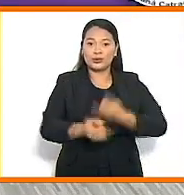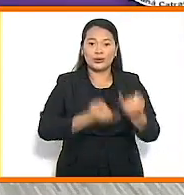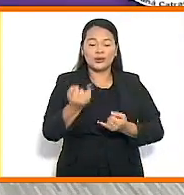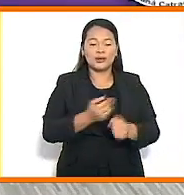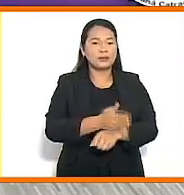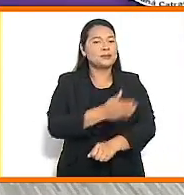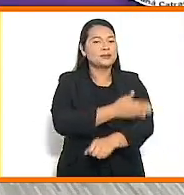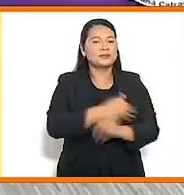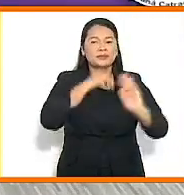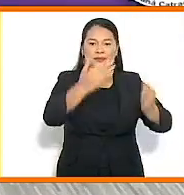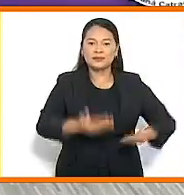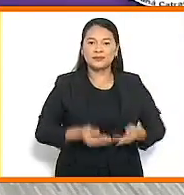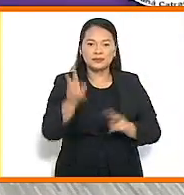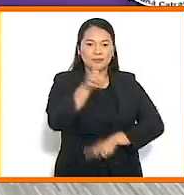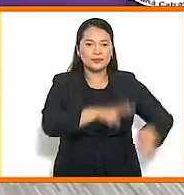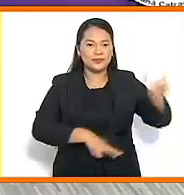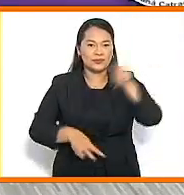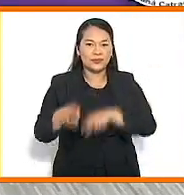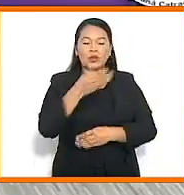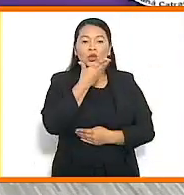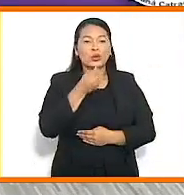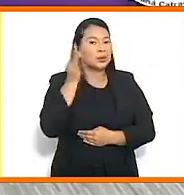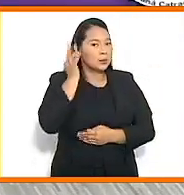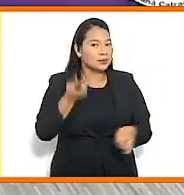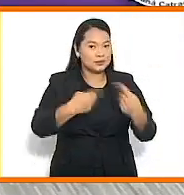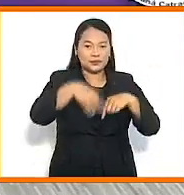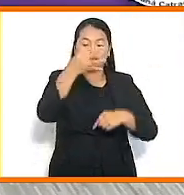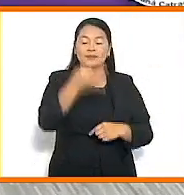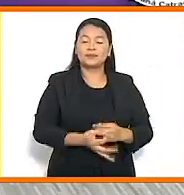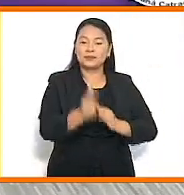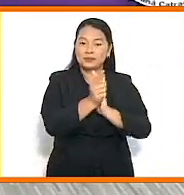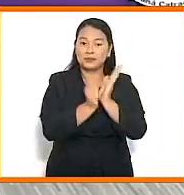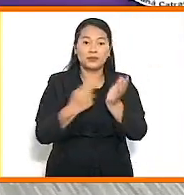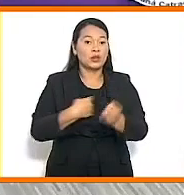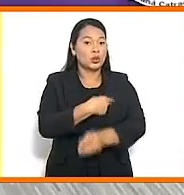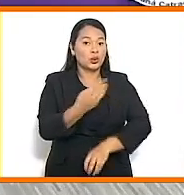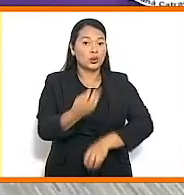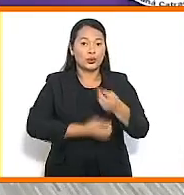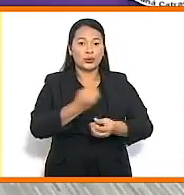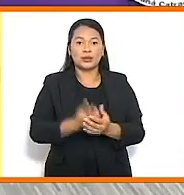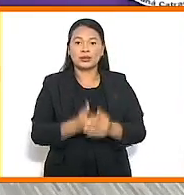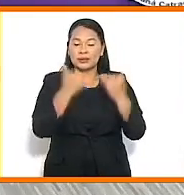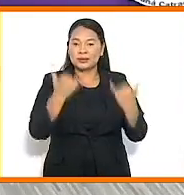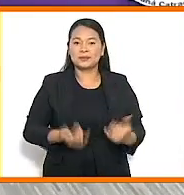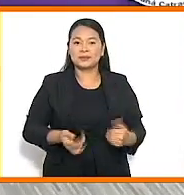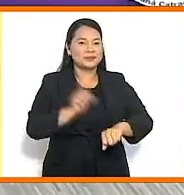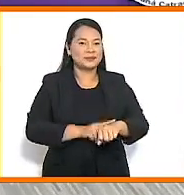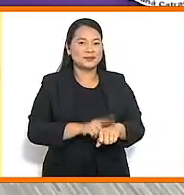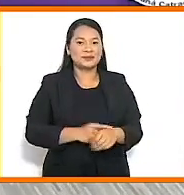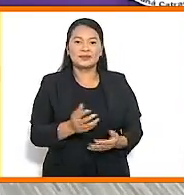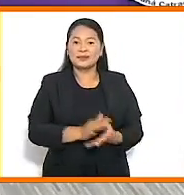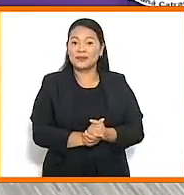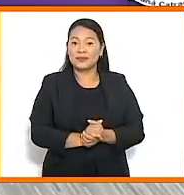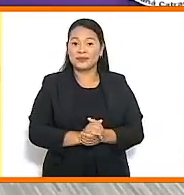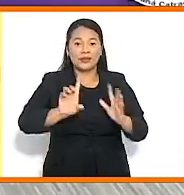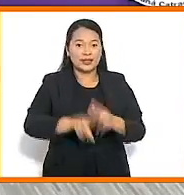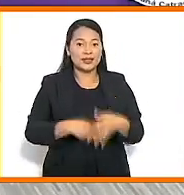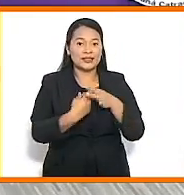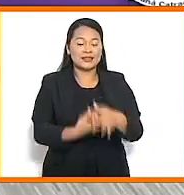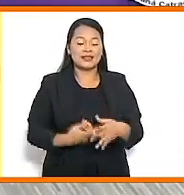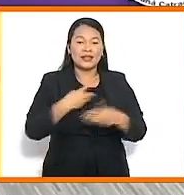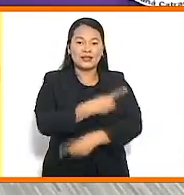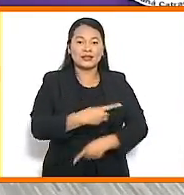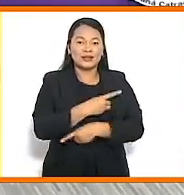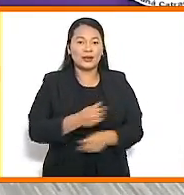nuestro auditor y notario que están para certificar cada uno de nuestros sorteos. Ahora sí, sin más preámbulos, le damos inicio con la diversión